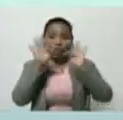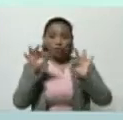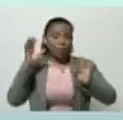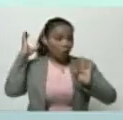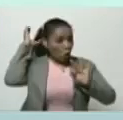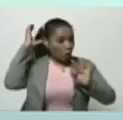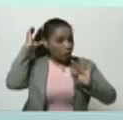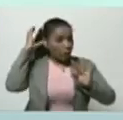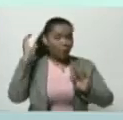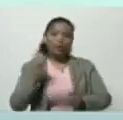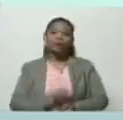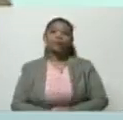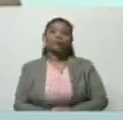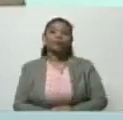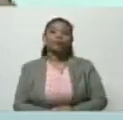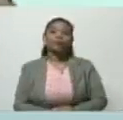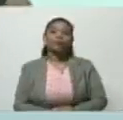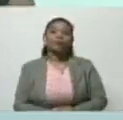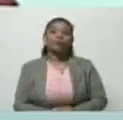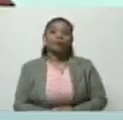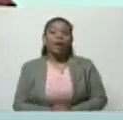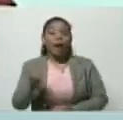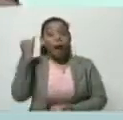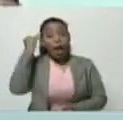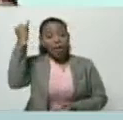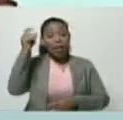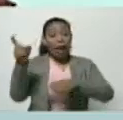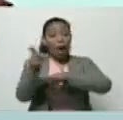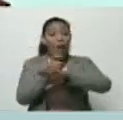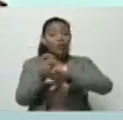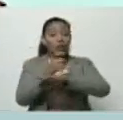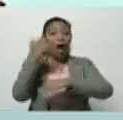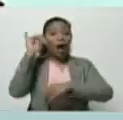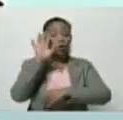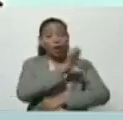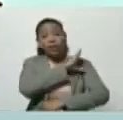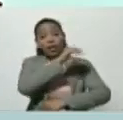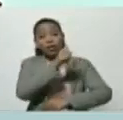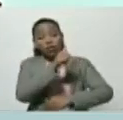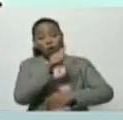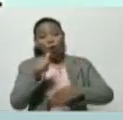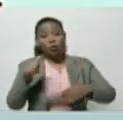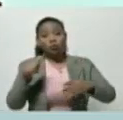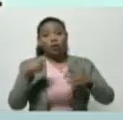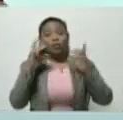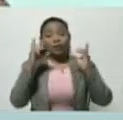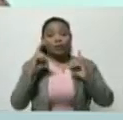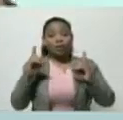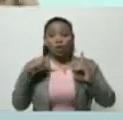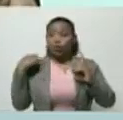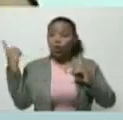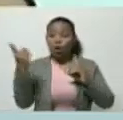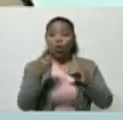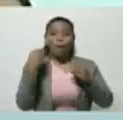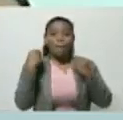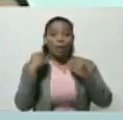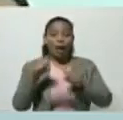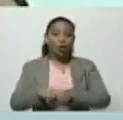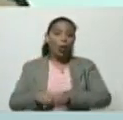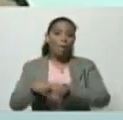consciente. Y la idea es que en las gobernaciones hay una dirección colectiva también, para romper con el